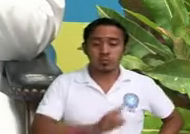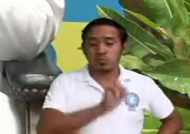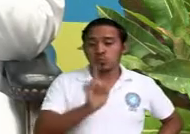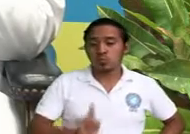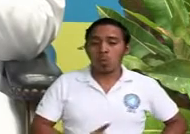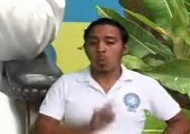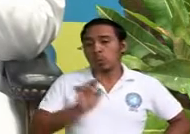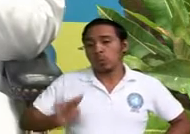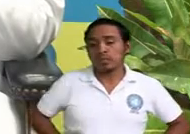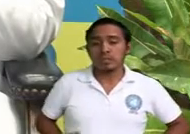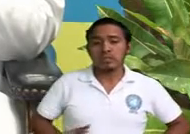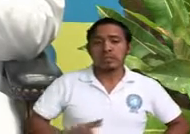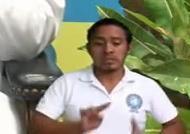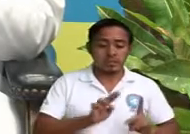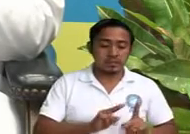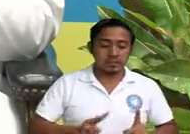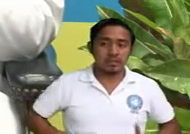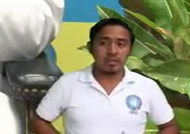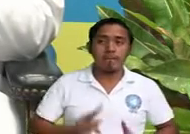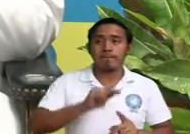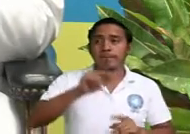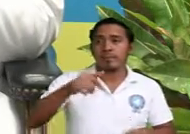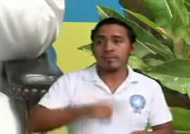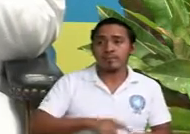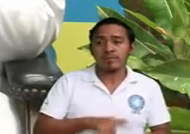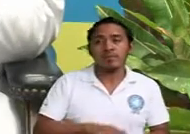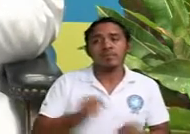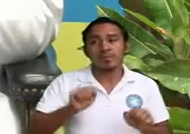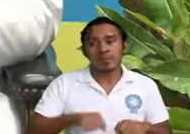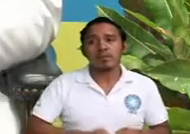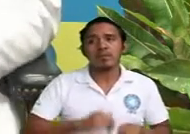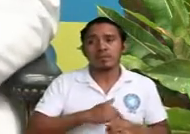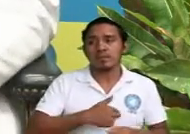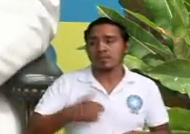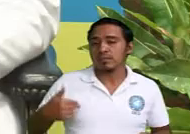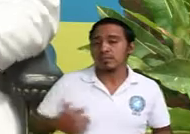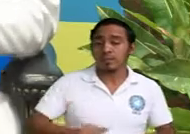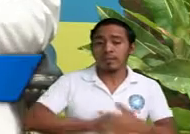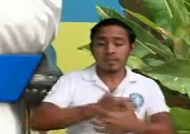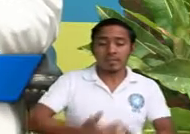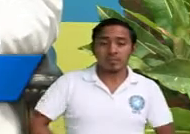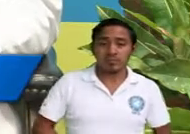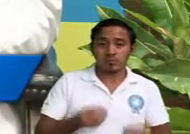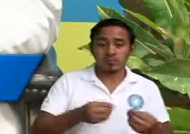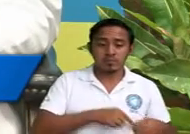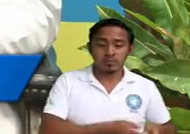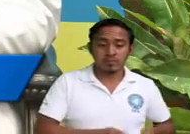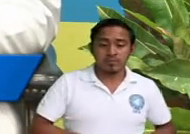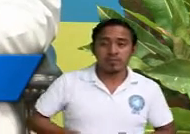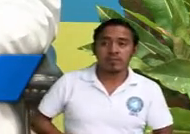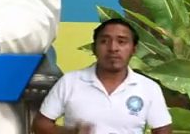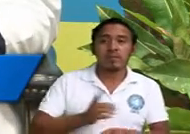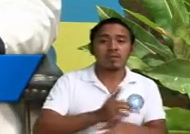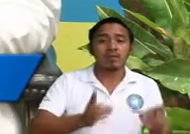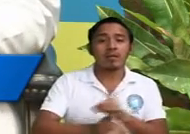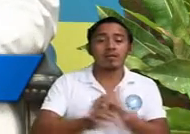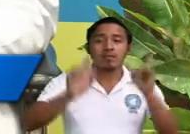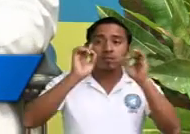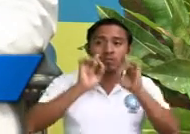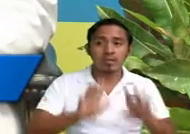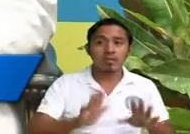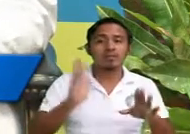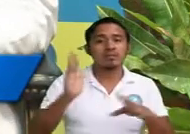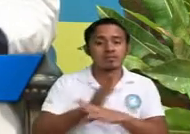embriones dentro del útero al mismo tiempo, ella desarrolla un embarazo múltiple que tiene que tener una serie de cuidados un